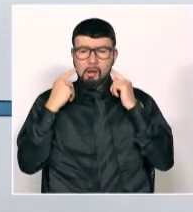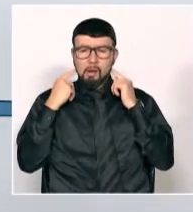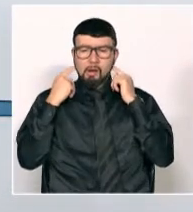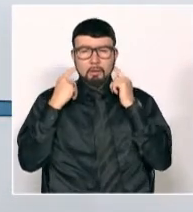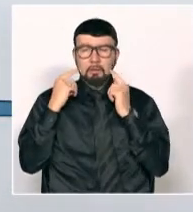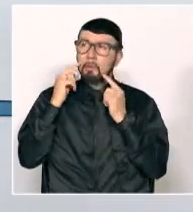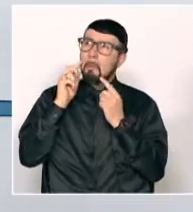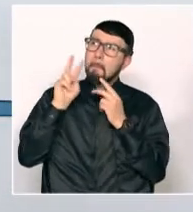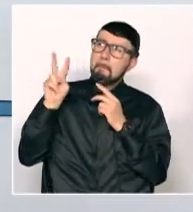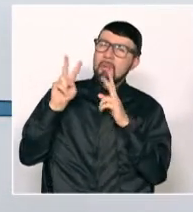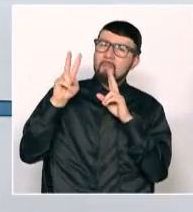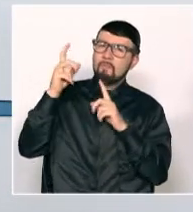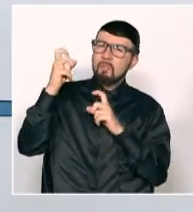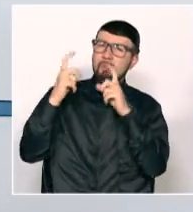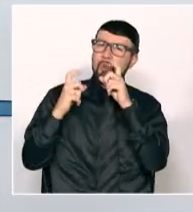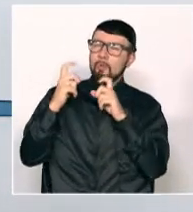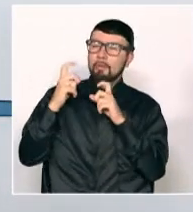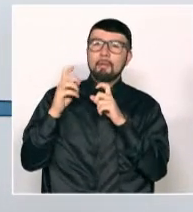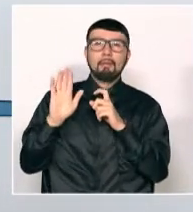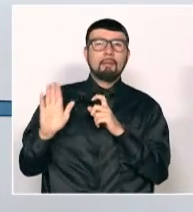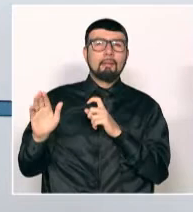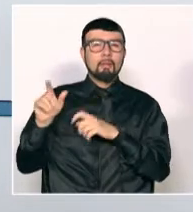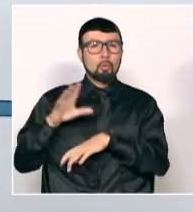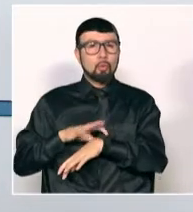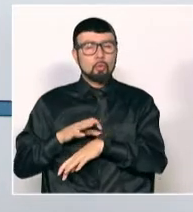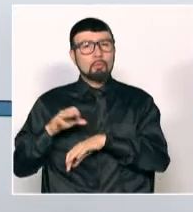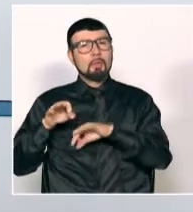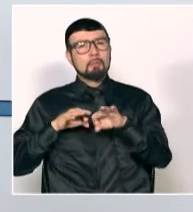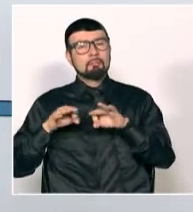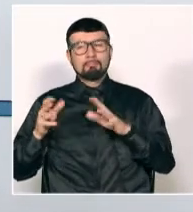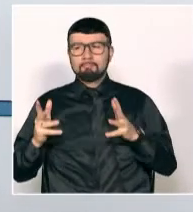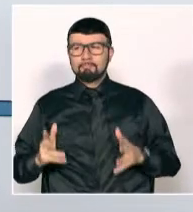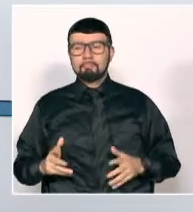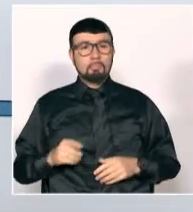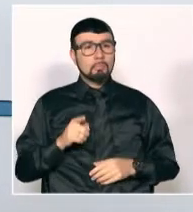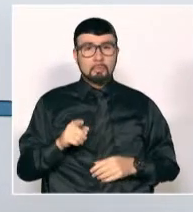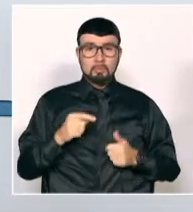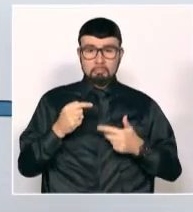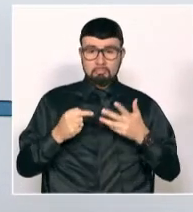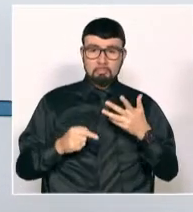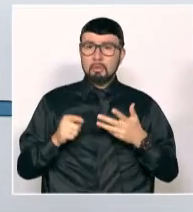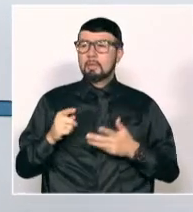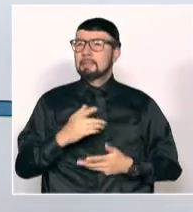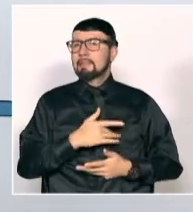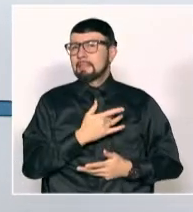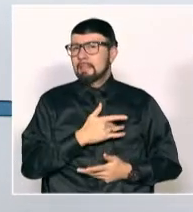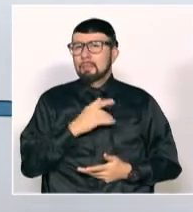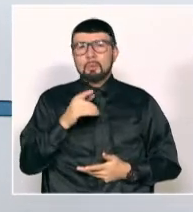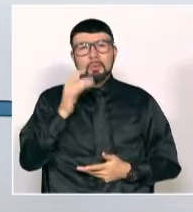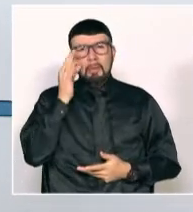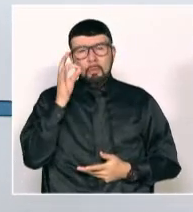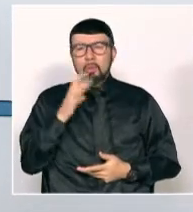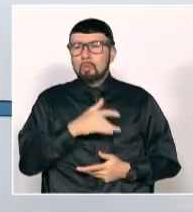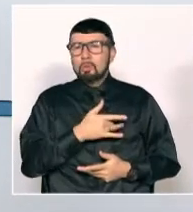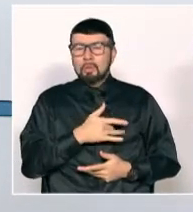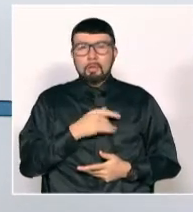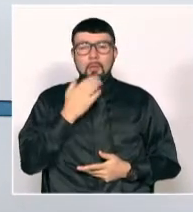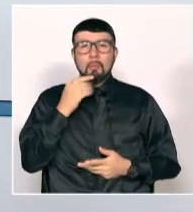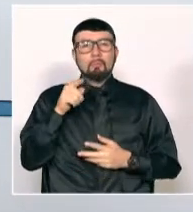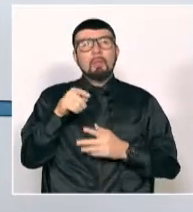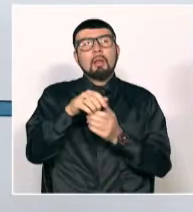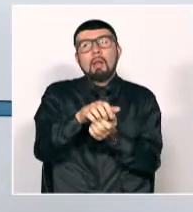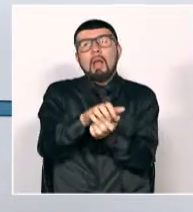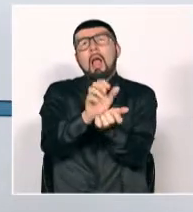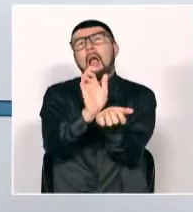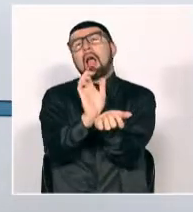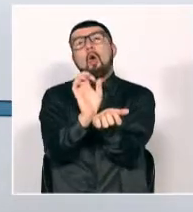las imágenes y la explicación de la doctora. Ella nos mencionó algunos de los síntomas que de pronto sentimos que se queda cuando abrimos o cerramos